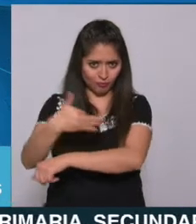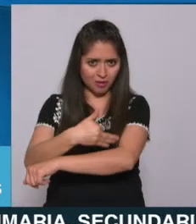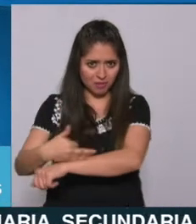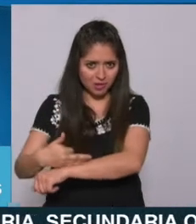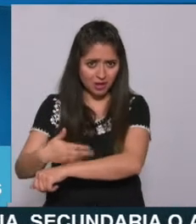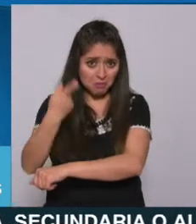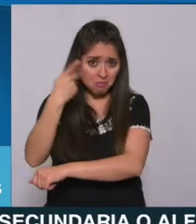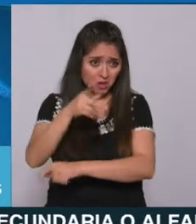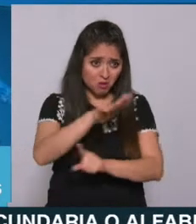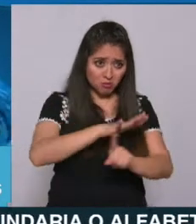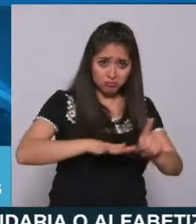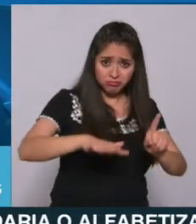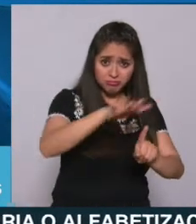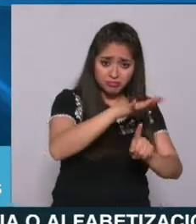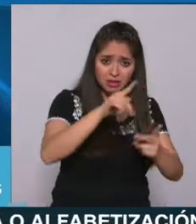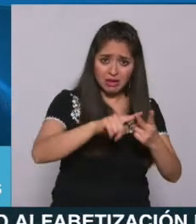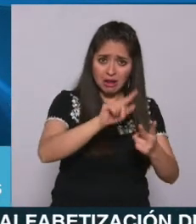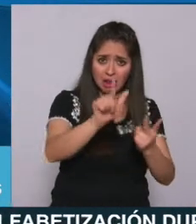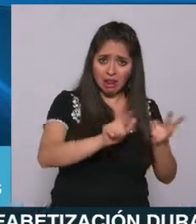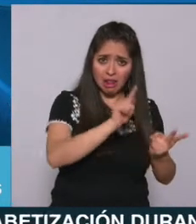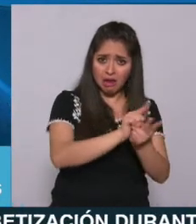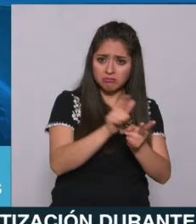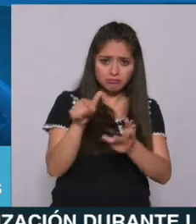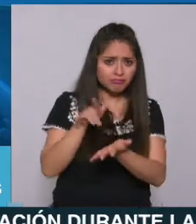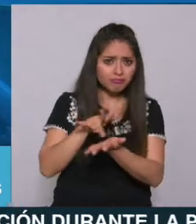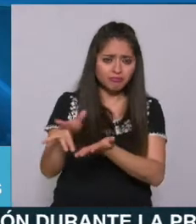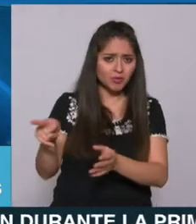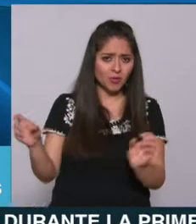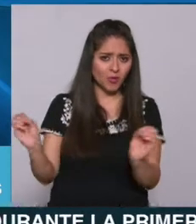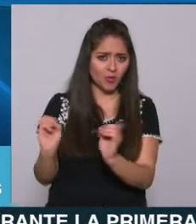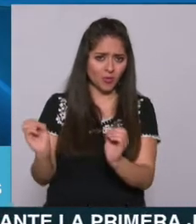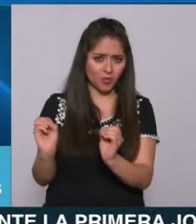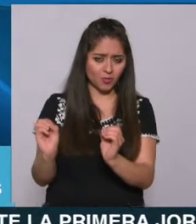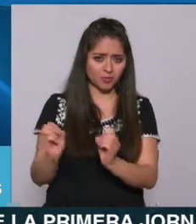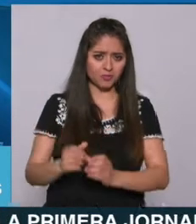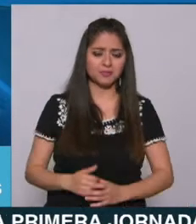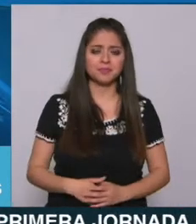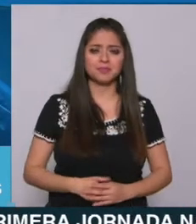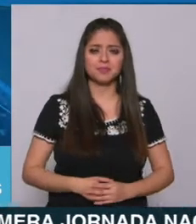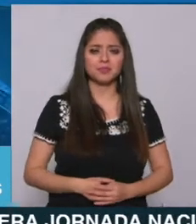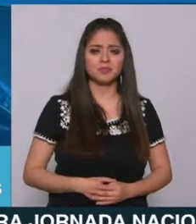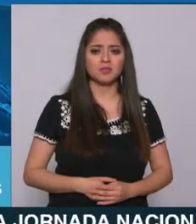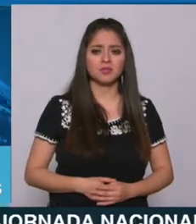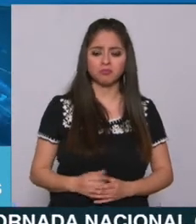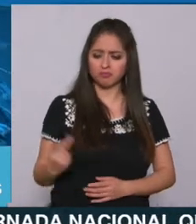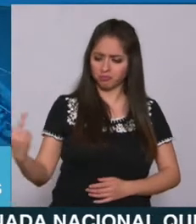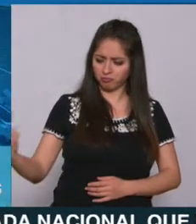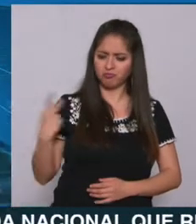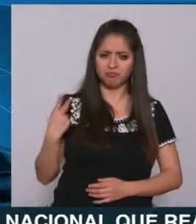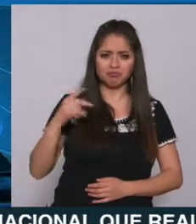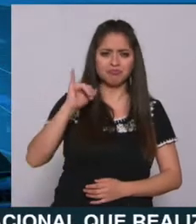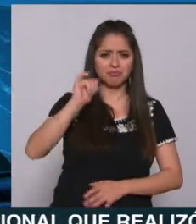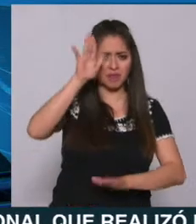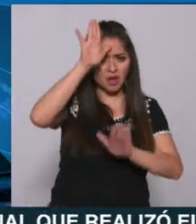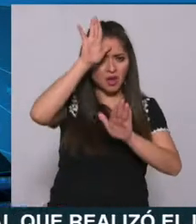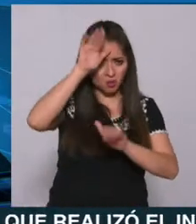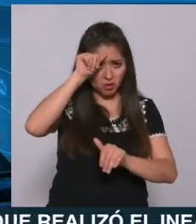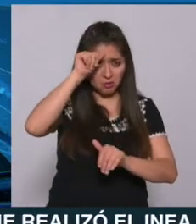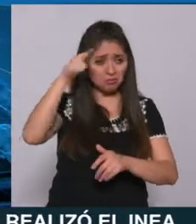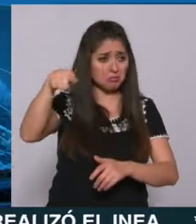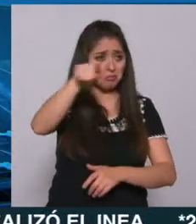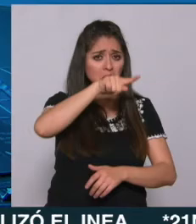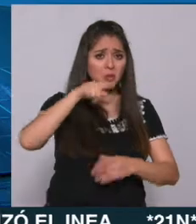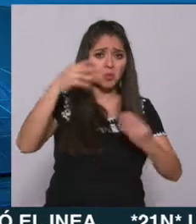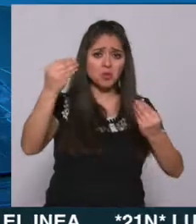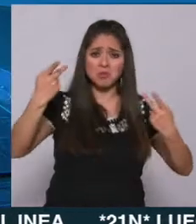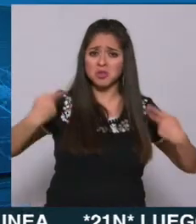sociedad y las leyes pues no los están apoyando. Totalmente estamos de acuerdo. Ya por estudio, la gente que está en contra habla